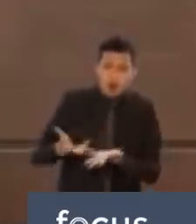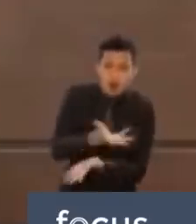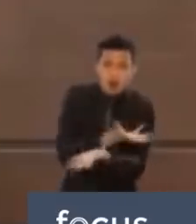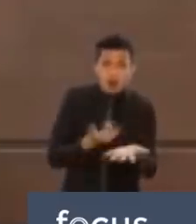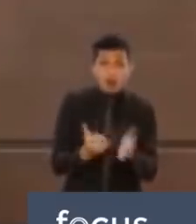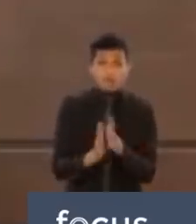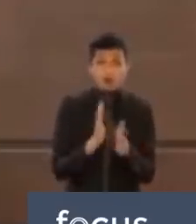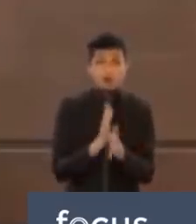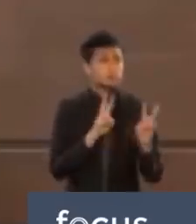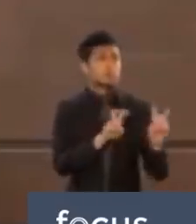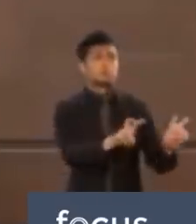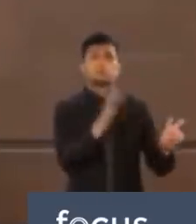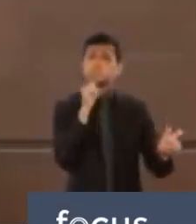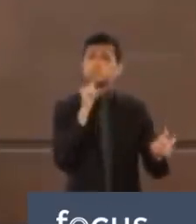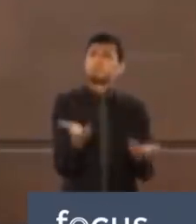se van a investigar.